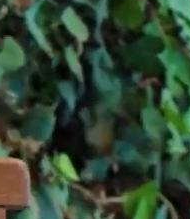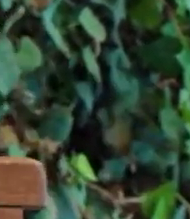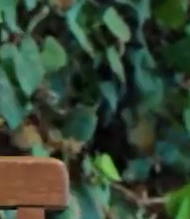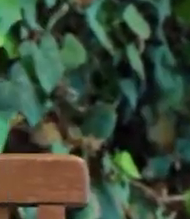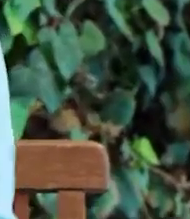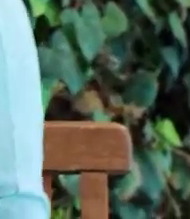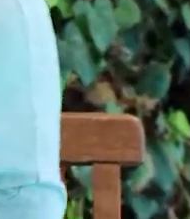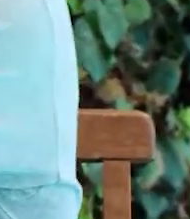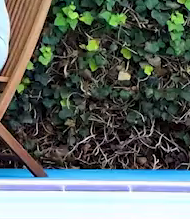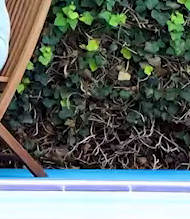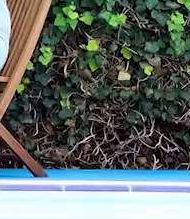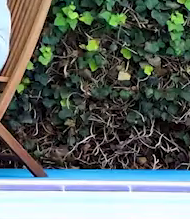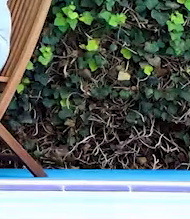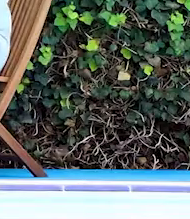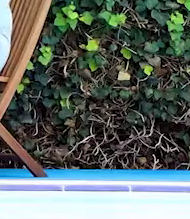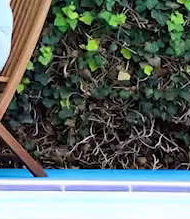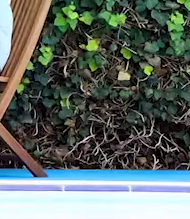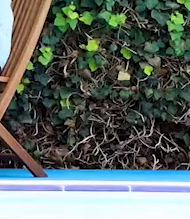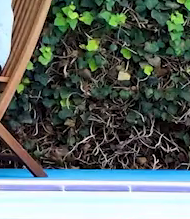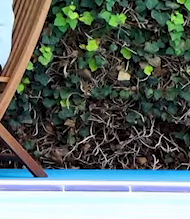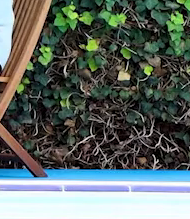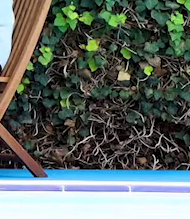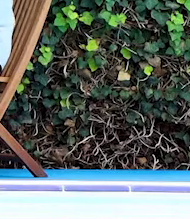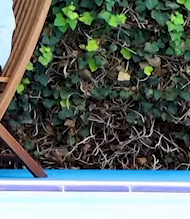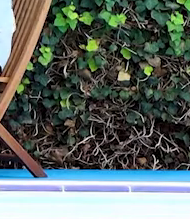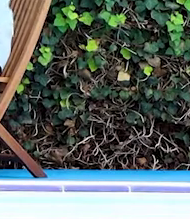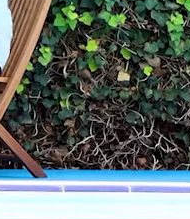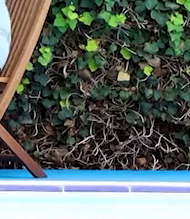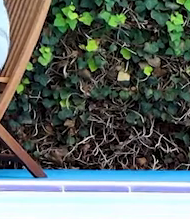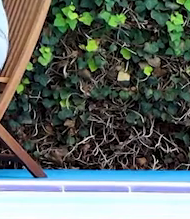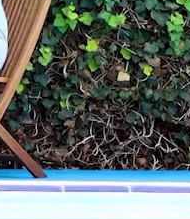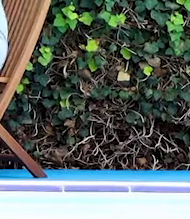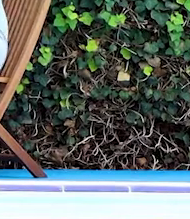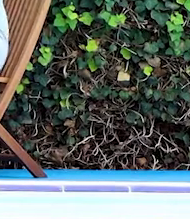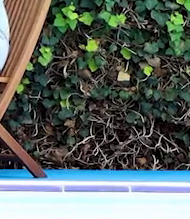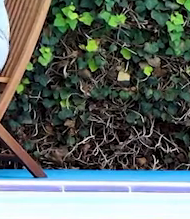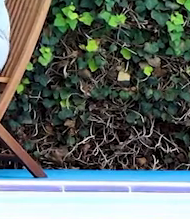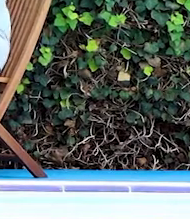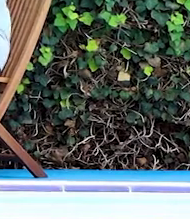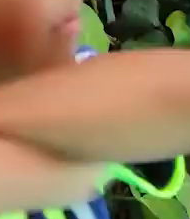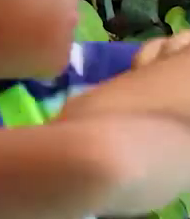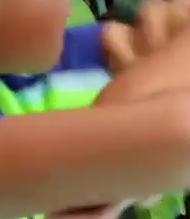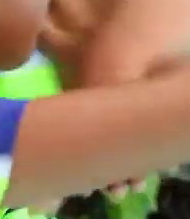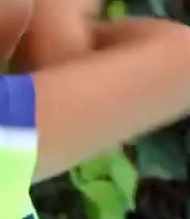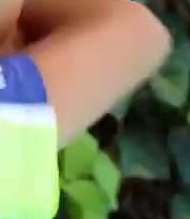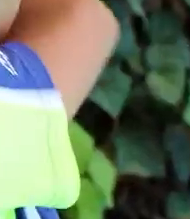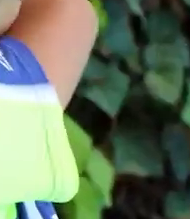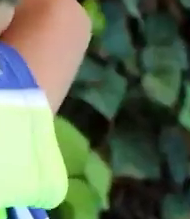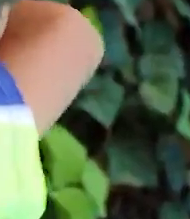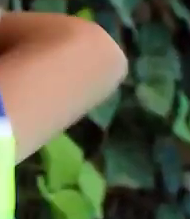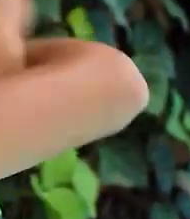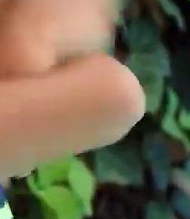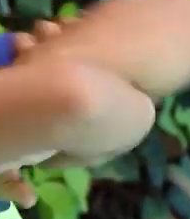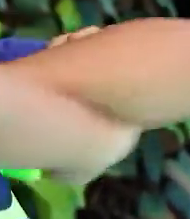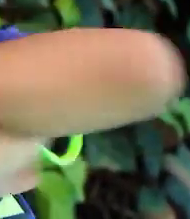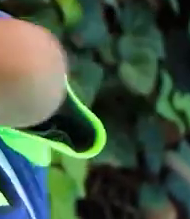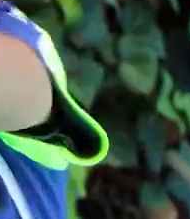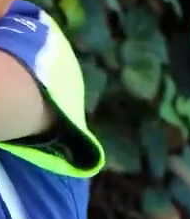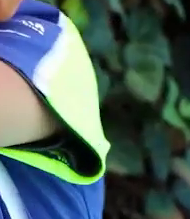izquierda, derecha, hacemos la torsión, un poco más, hacemos totalmente la torsión,